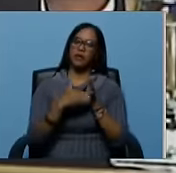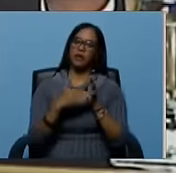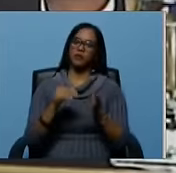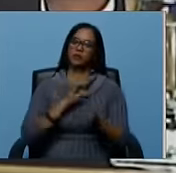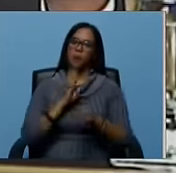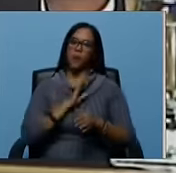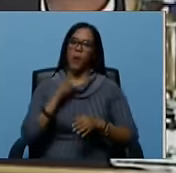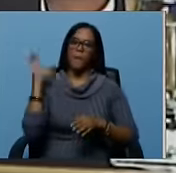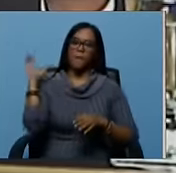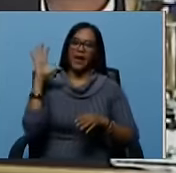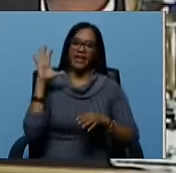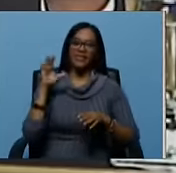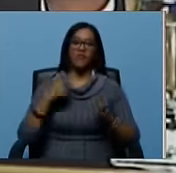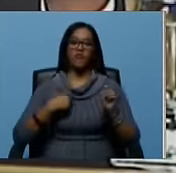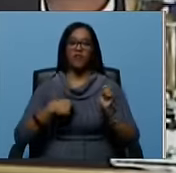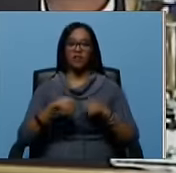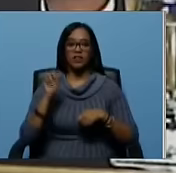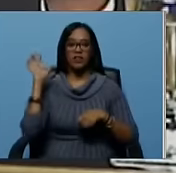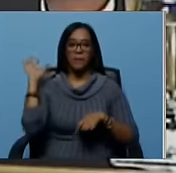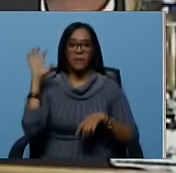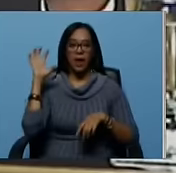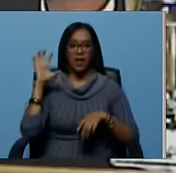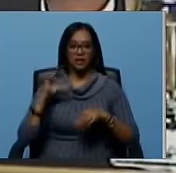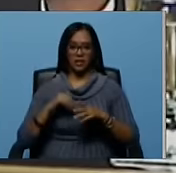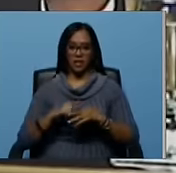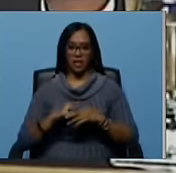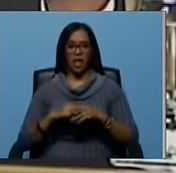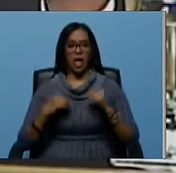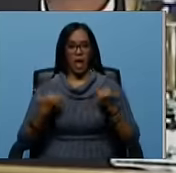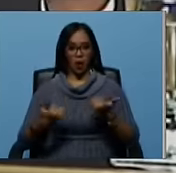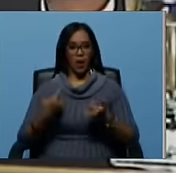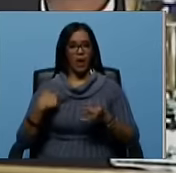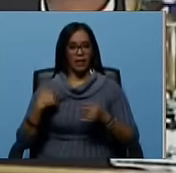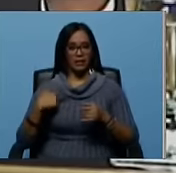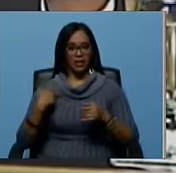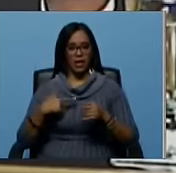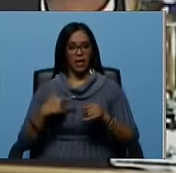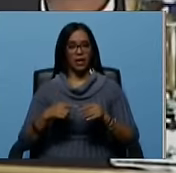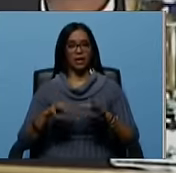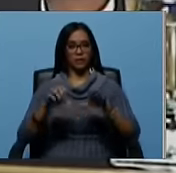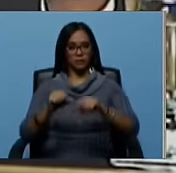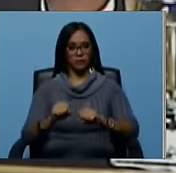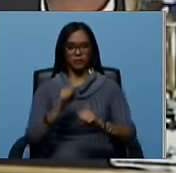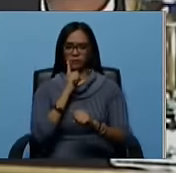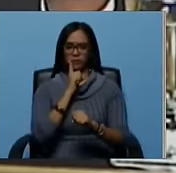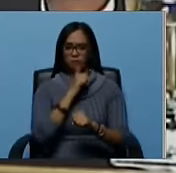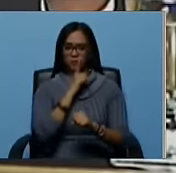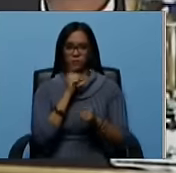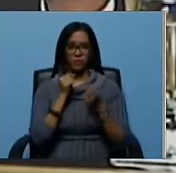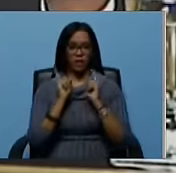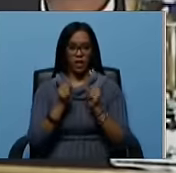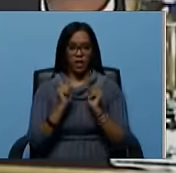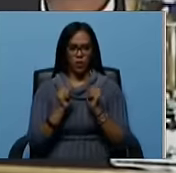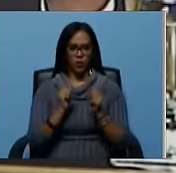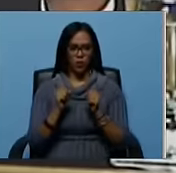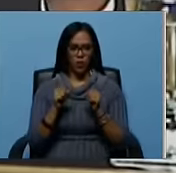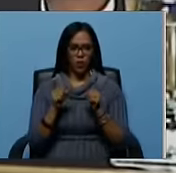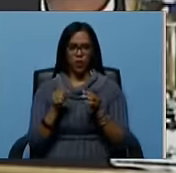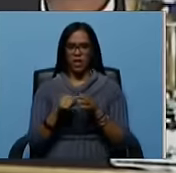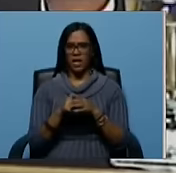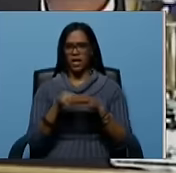país, son vendepatria. Ahora tienen contratados los que llaman los algunos influencers. ¿Qué le